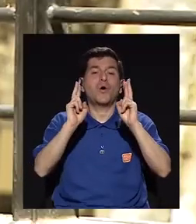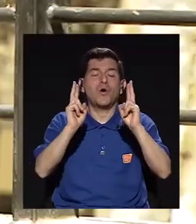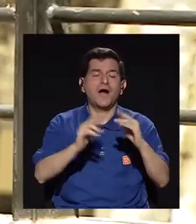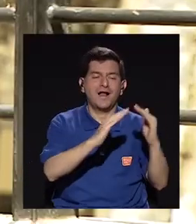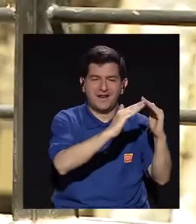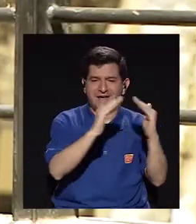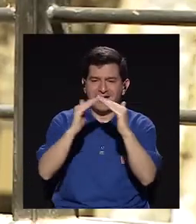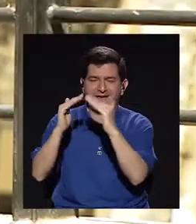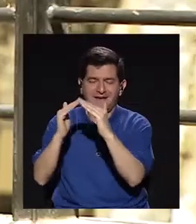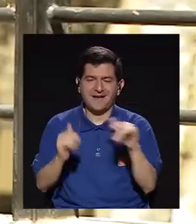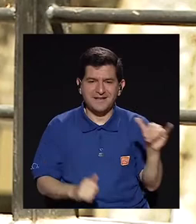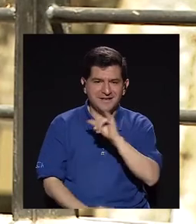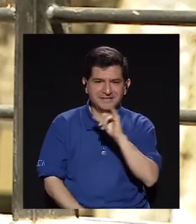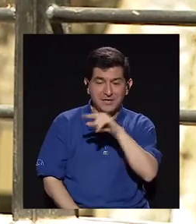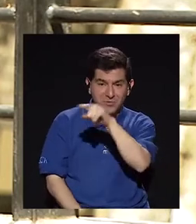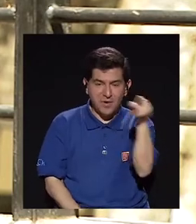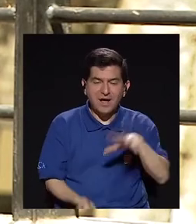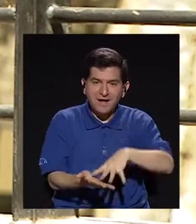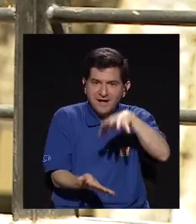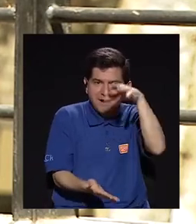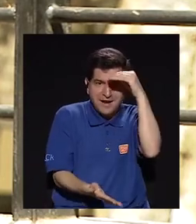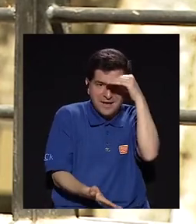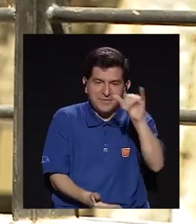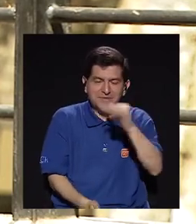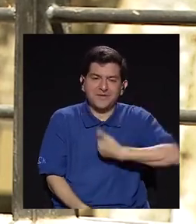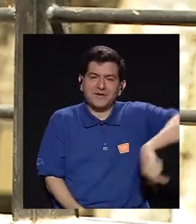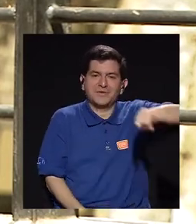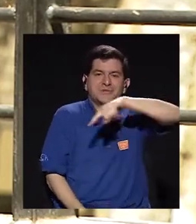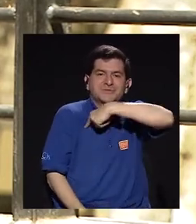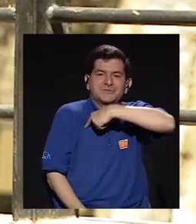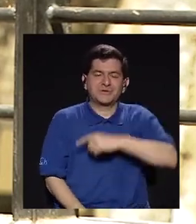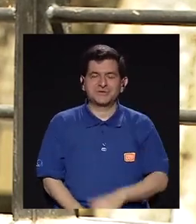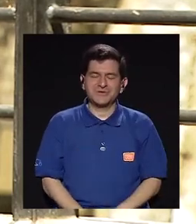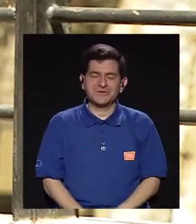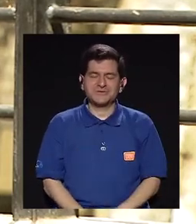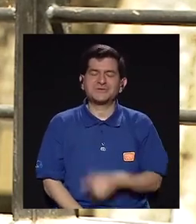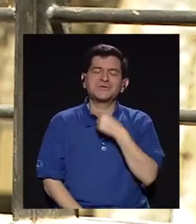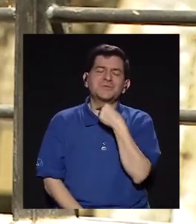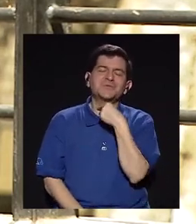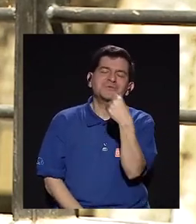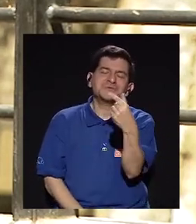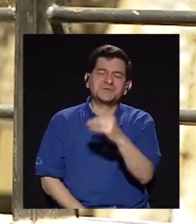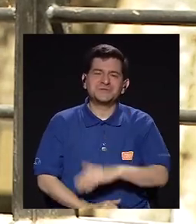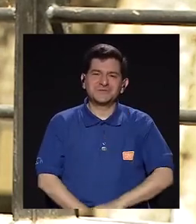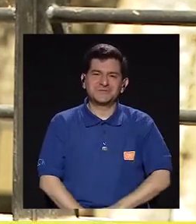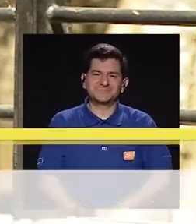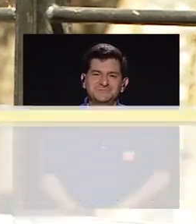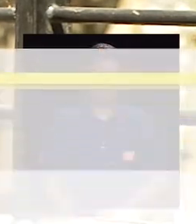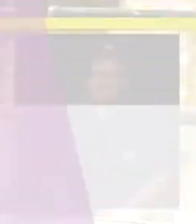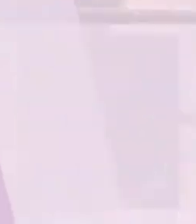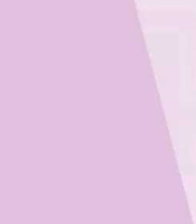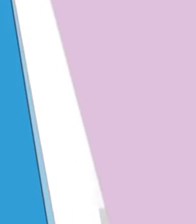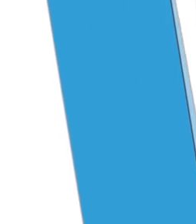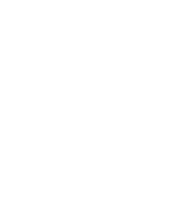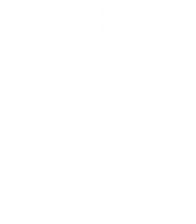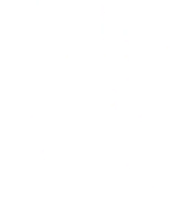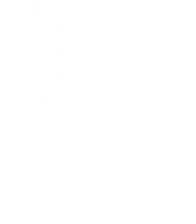que en los hogares también pues hayan aprendido al igual que nosotros. Estamos para servirles con mucho gusto.